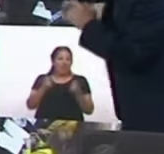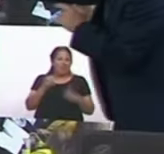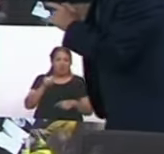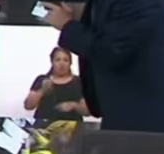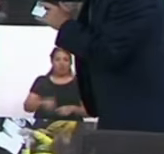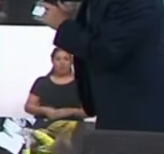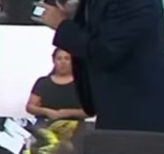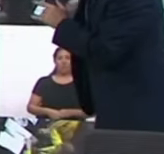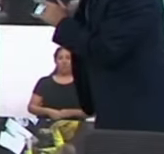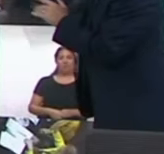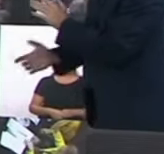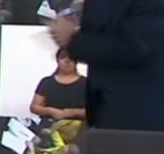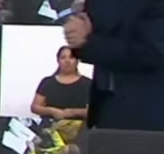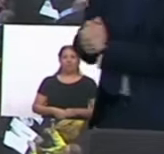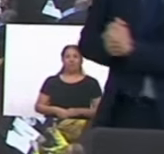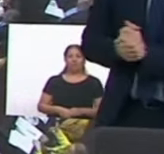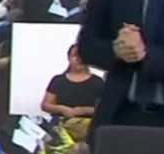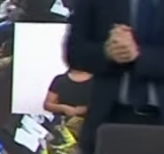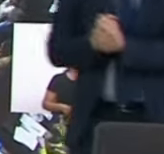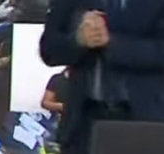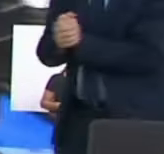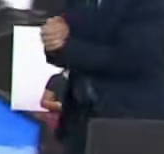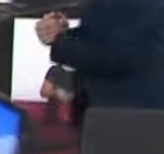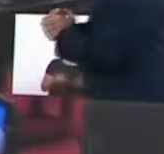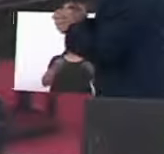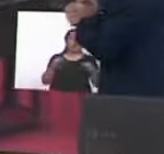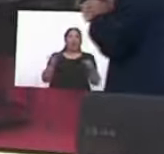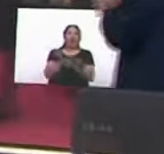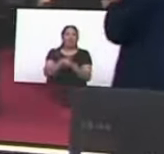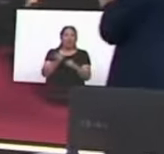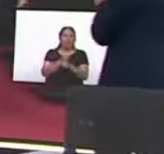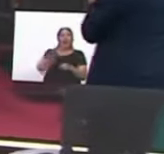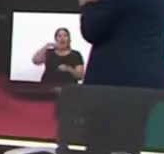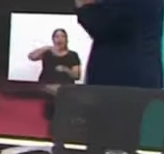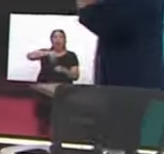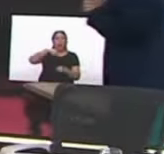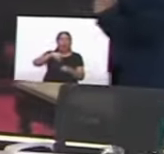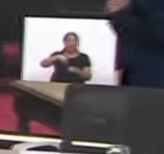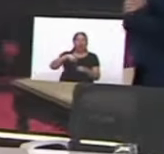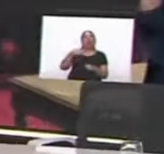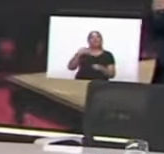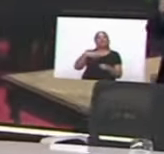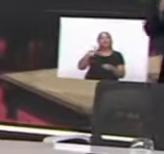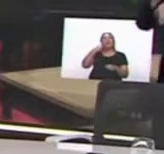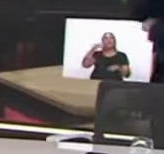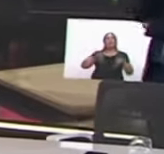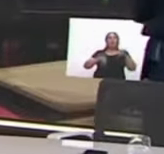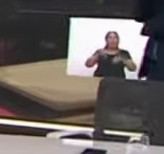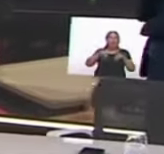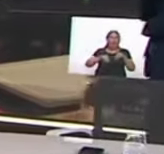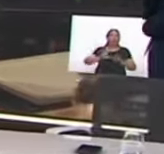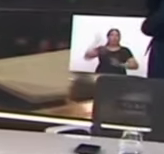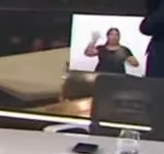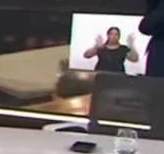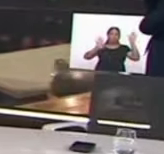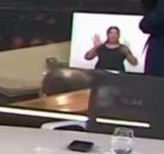Aprobado. A ver, mirá, mirá, el timidón. Haceme un, ¿me puede cerrar el cuadro sobre Uñac? Sergio Uñac.